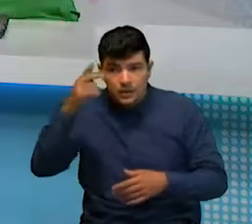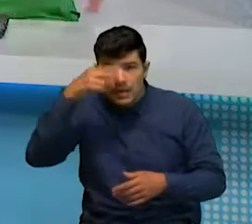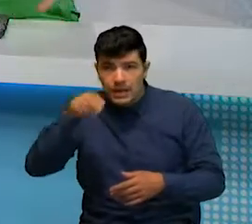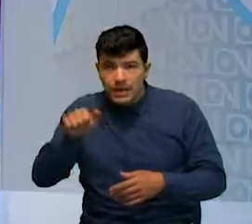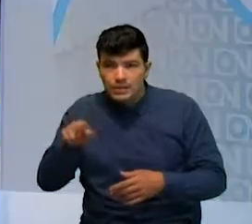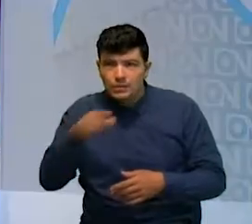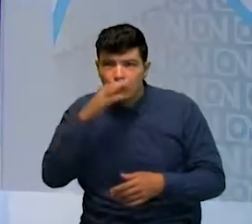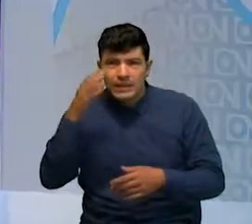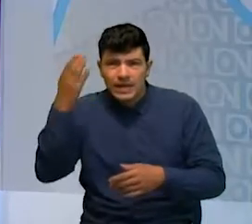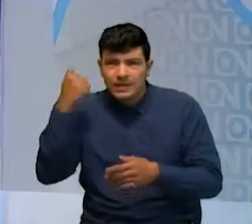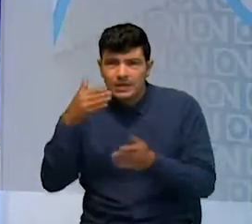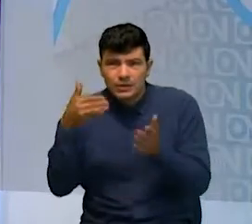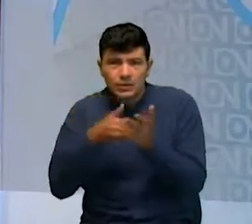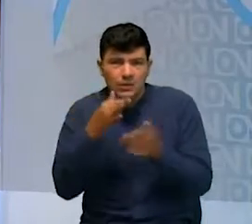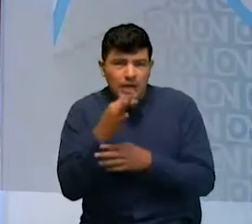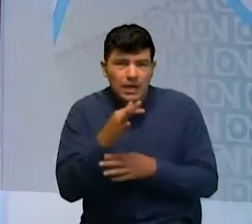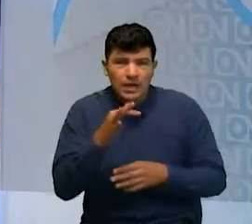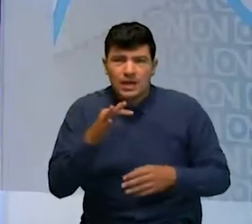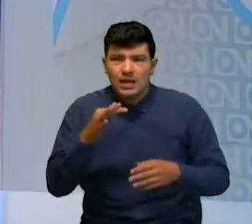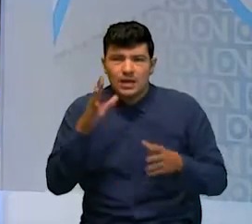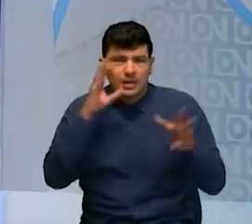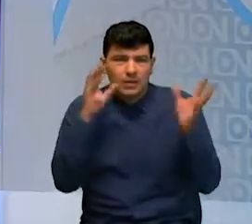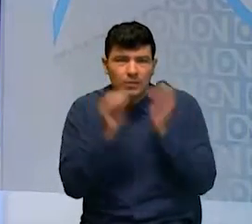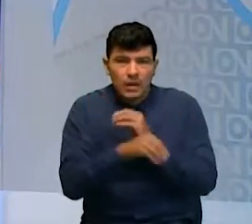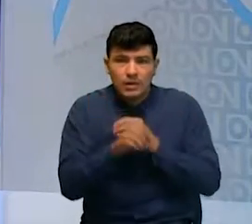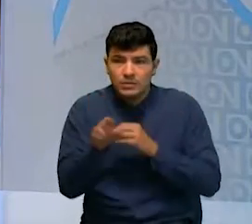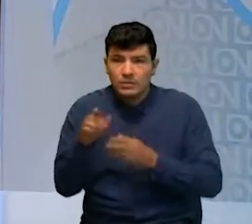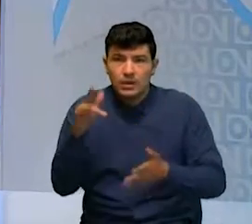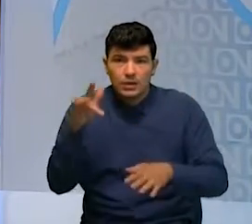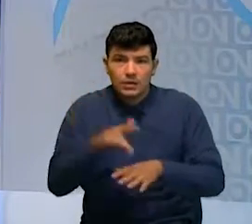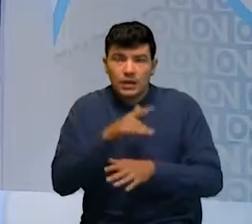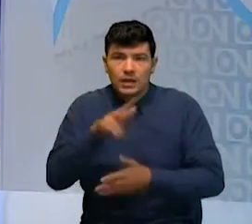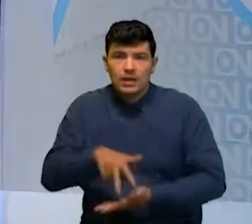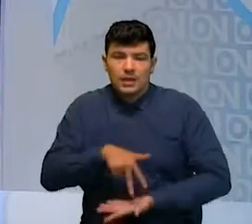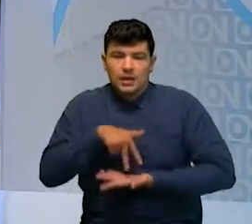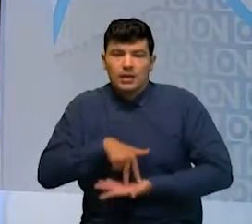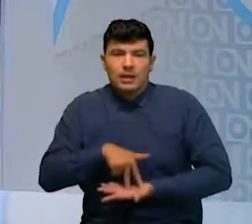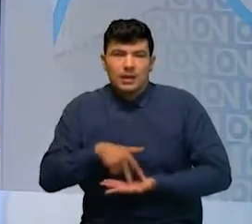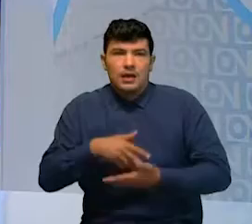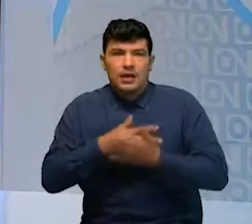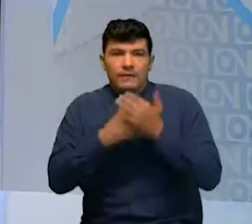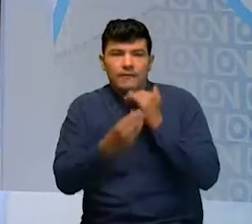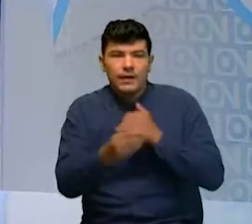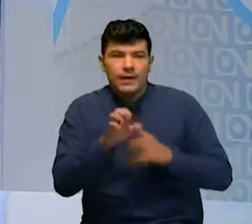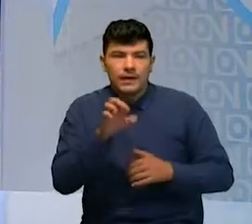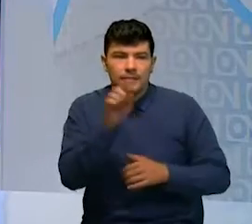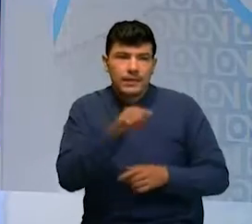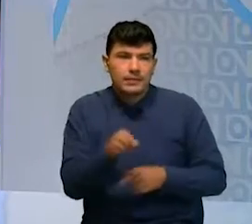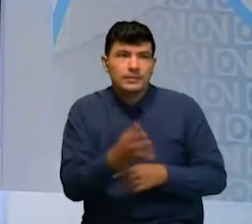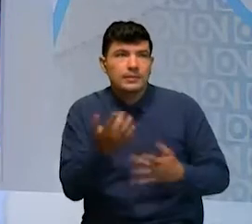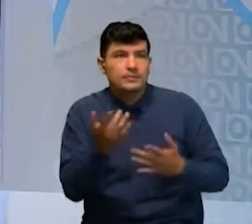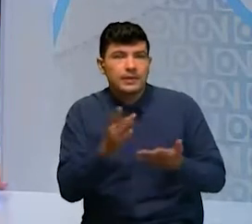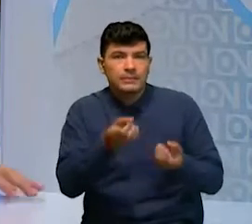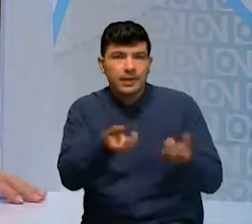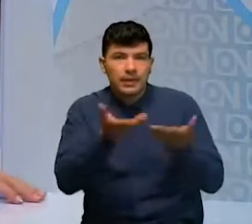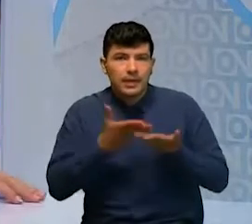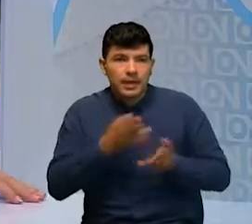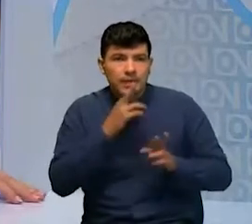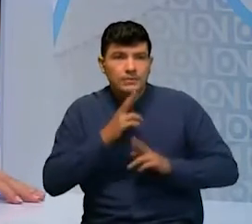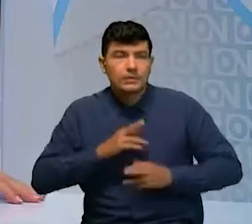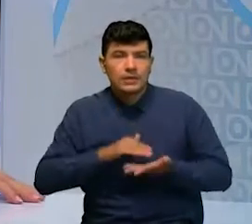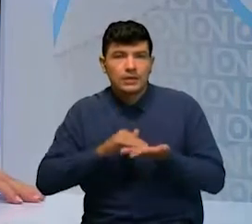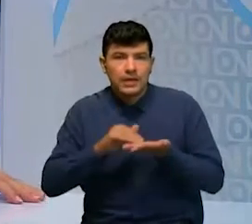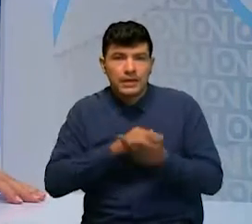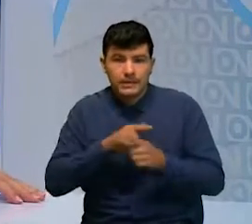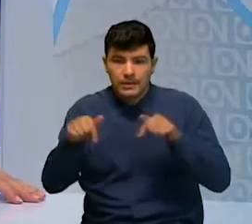entre tutelas y desacato se manifiesta que le ha tocado estar de pie por varias horas a las afueras de la dps esperando una solución hasta este lugar